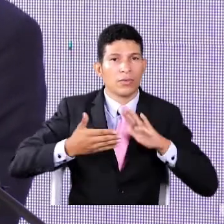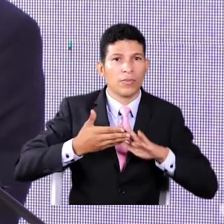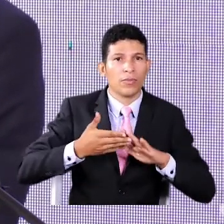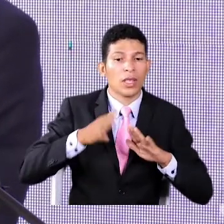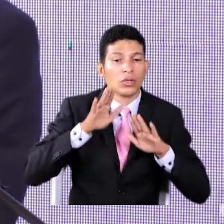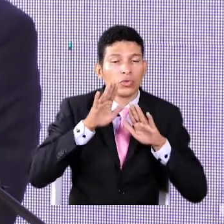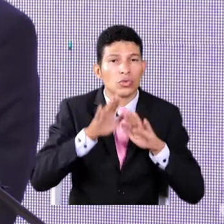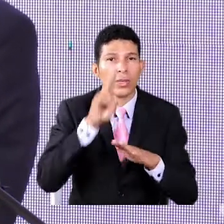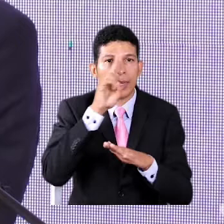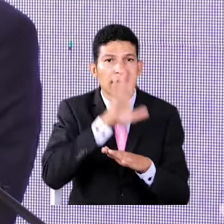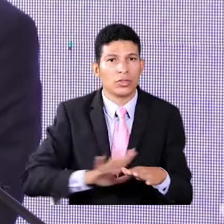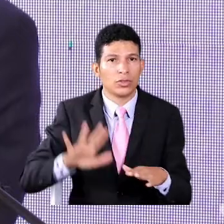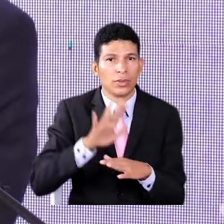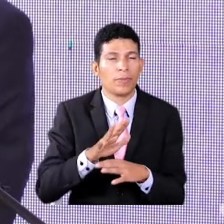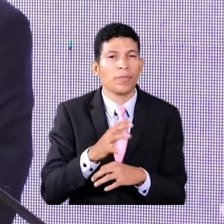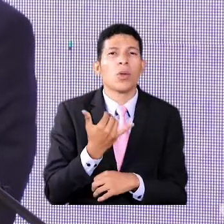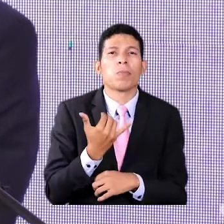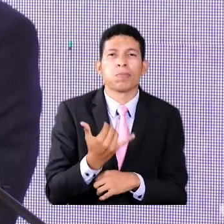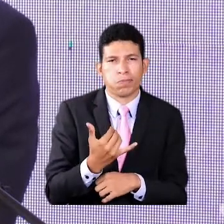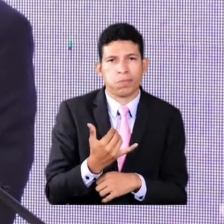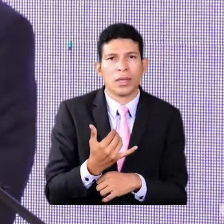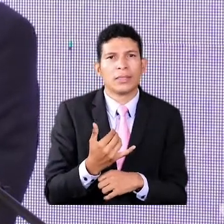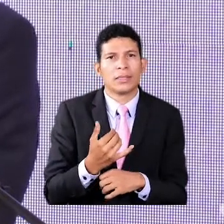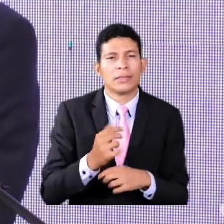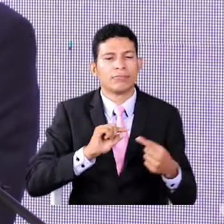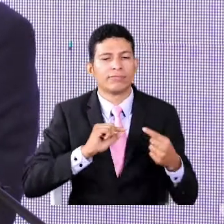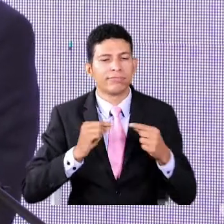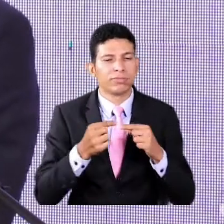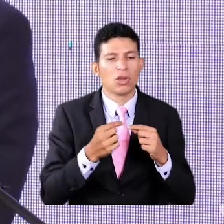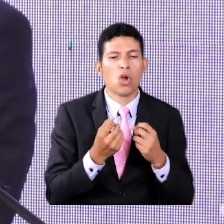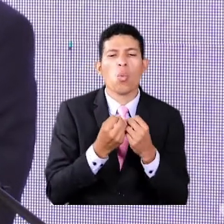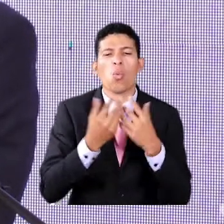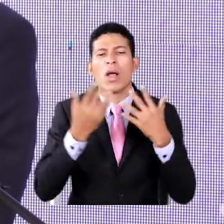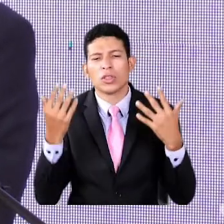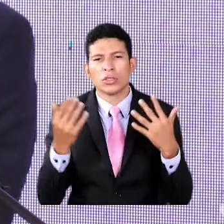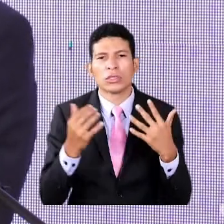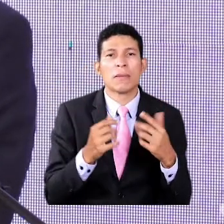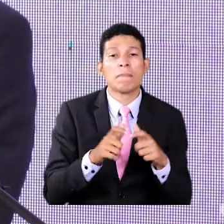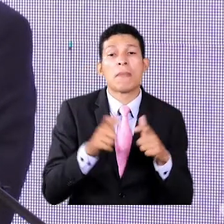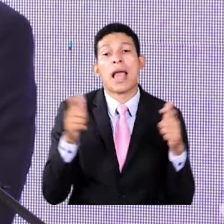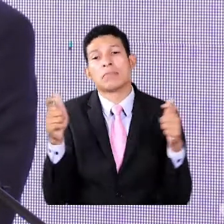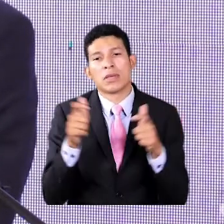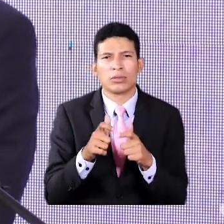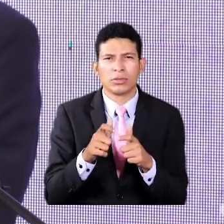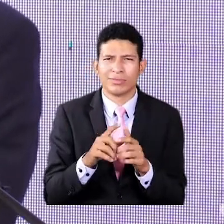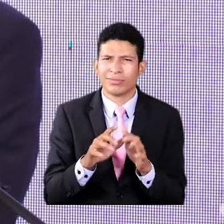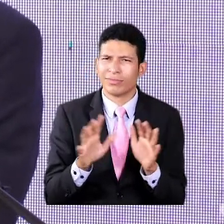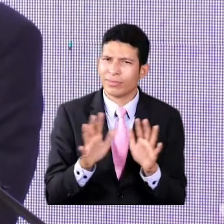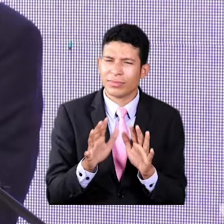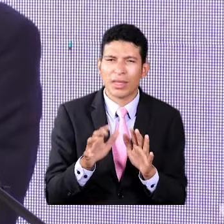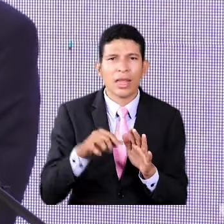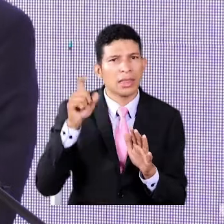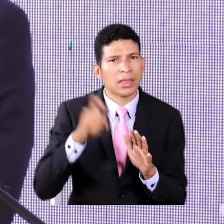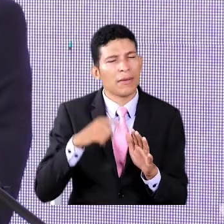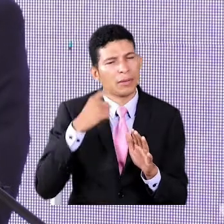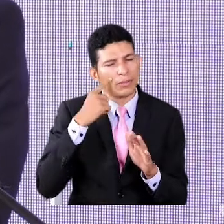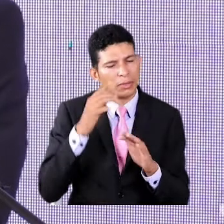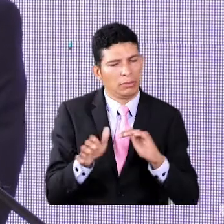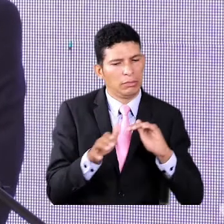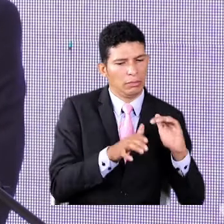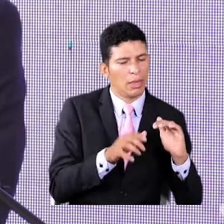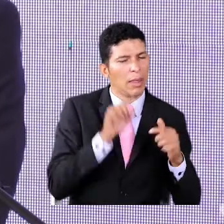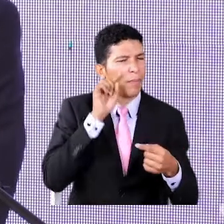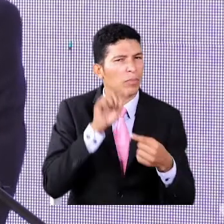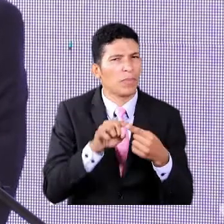esta nación así es que la discusión sobre cuántos son si son más y son menos debe pasar un segundo lugar y